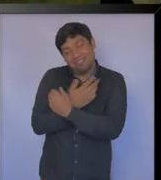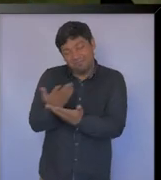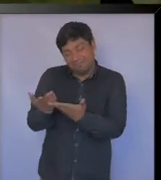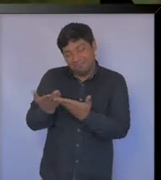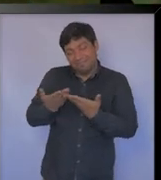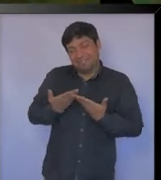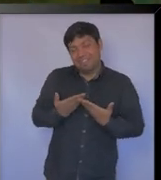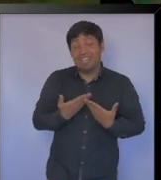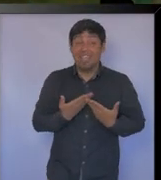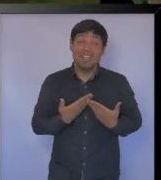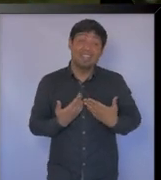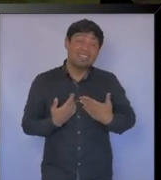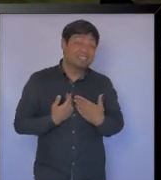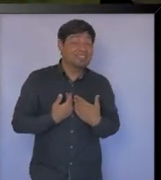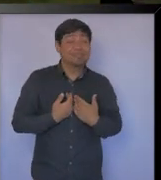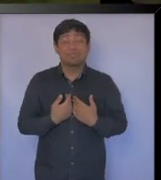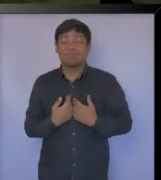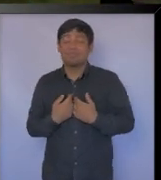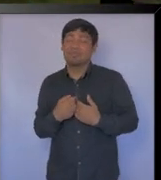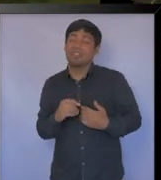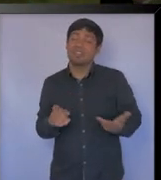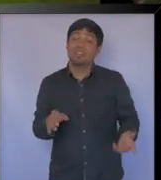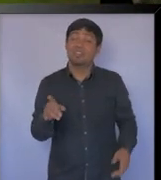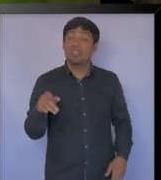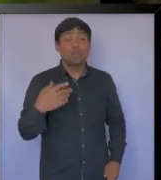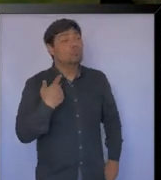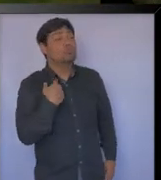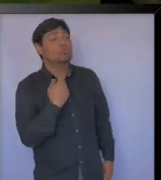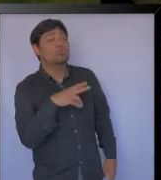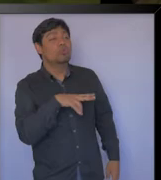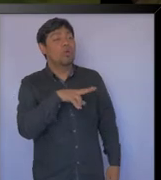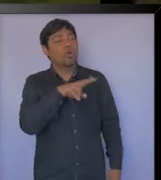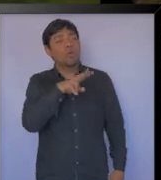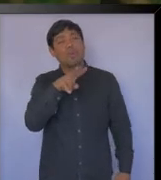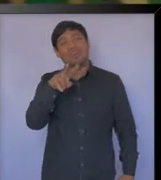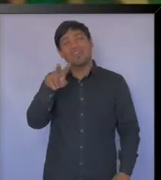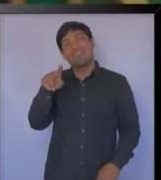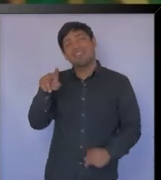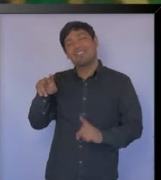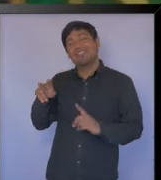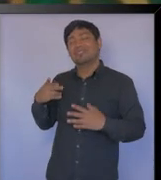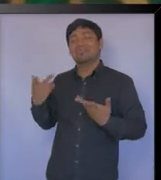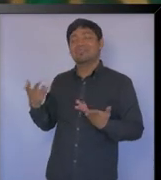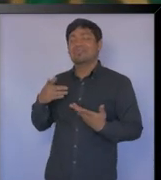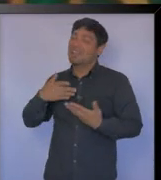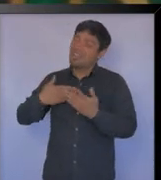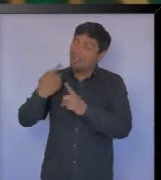Son tus ojitos donde veo yo a los